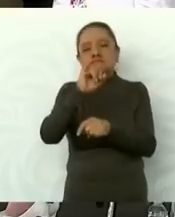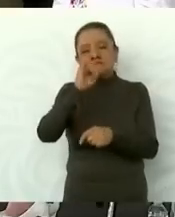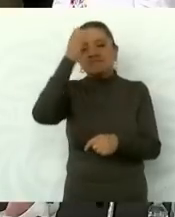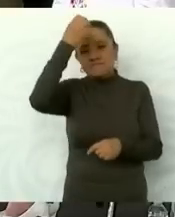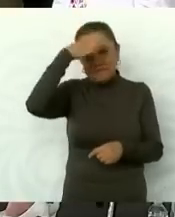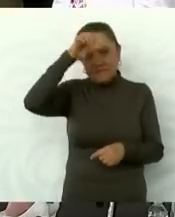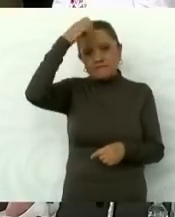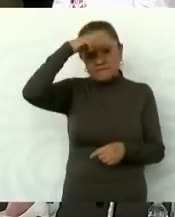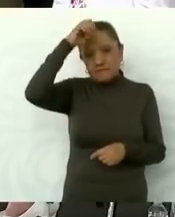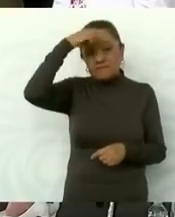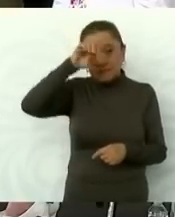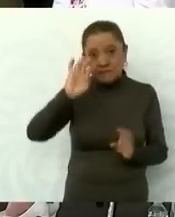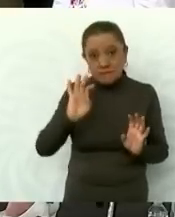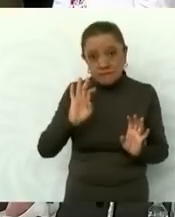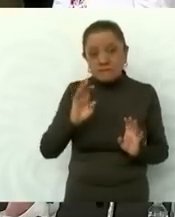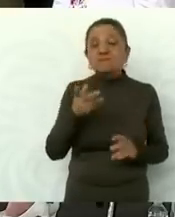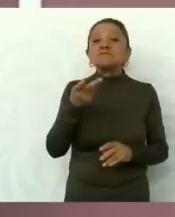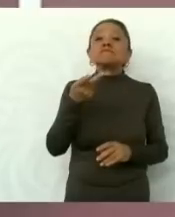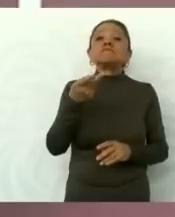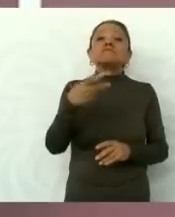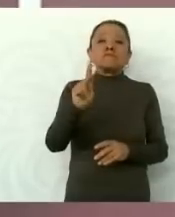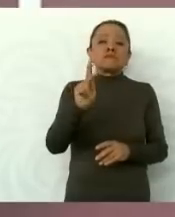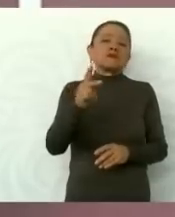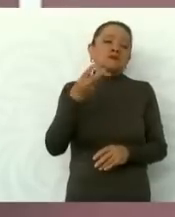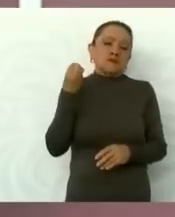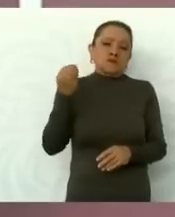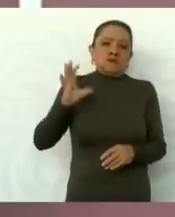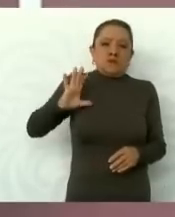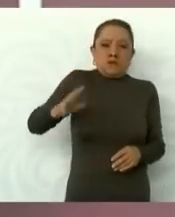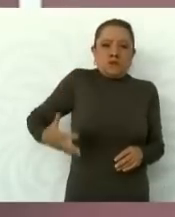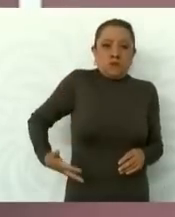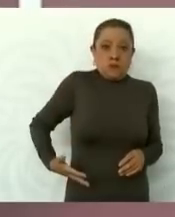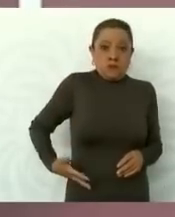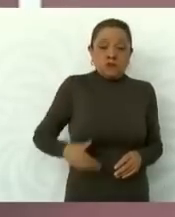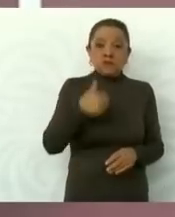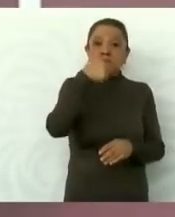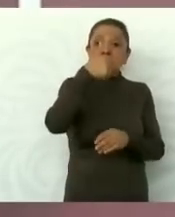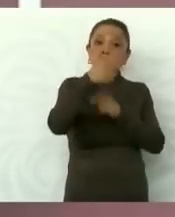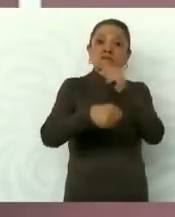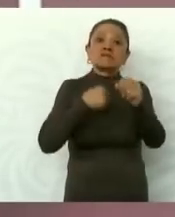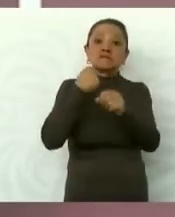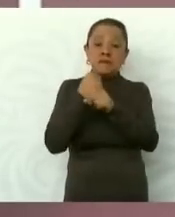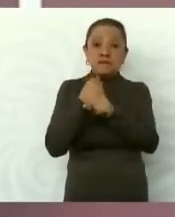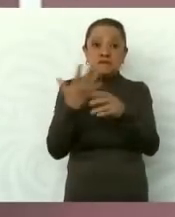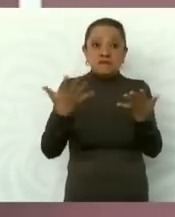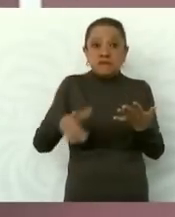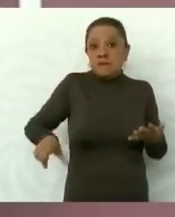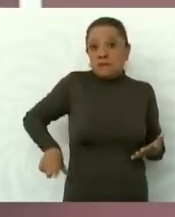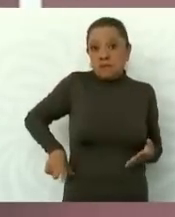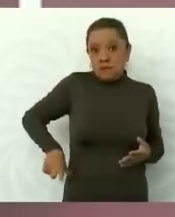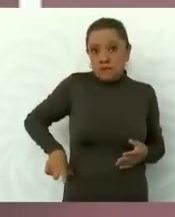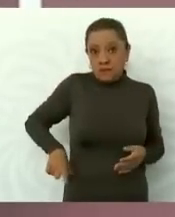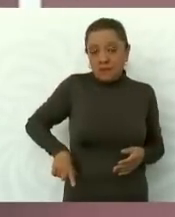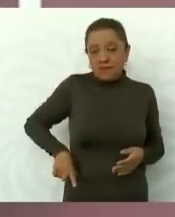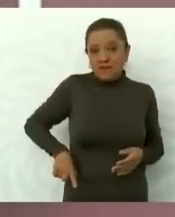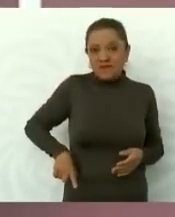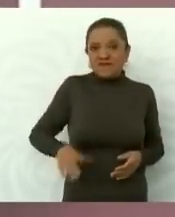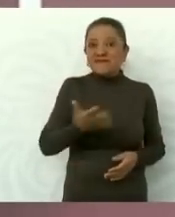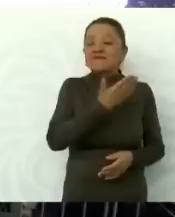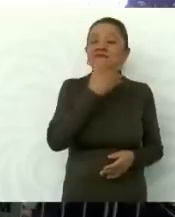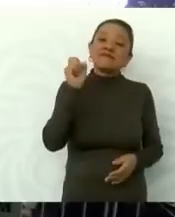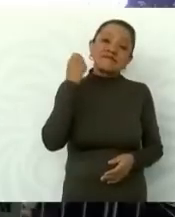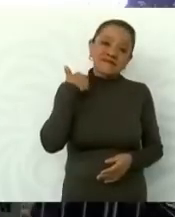pero al mismo tiempo estamos muy orgullosos de los 6 años que gobernó nuestro país el presidente Andrés Manuel López